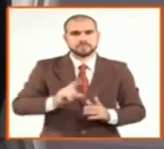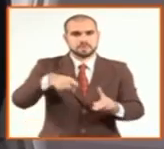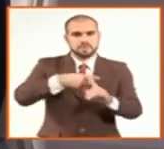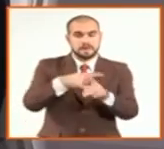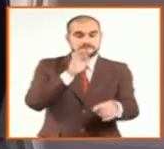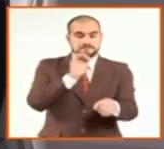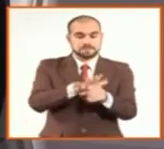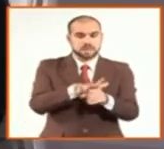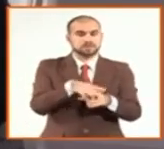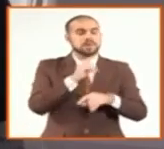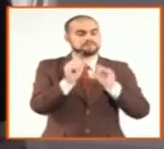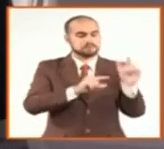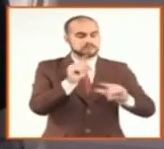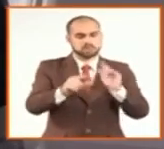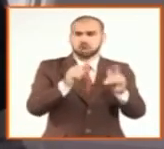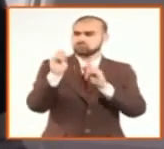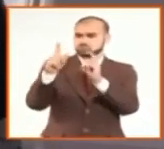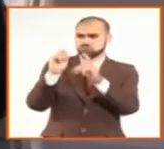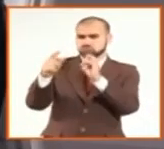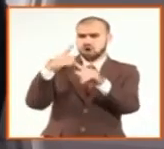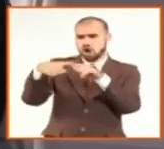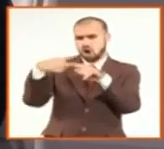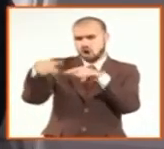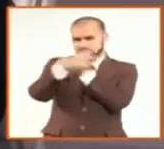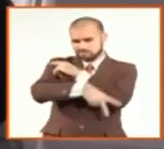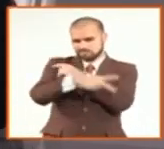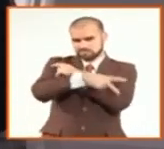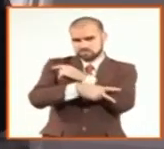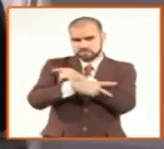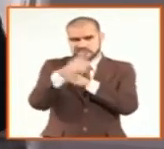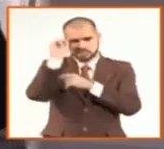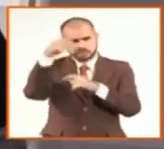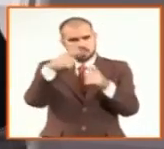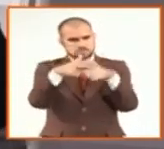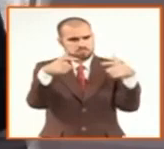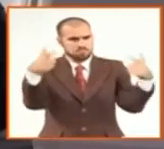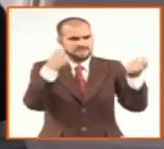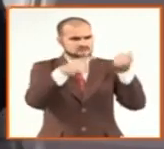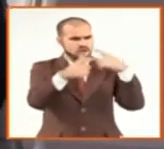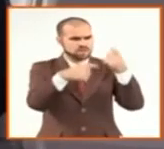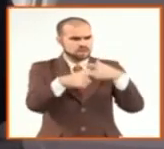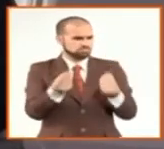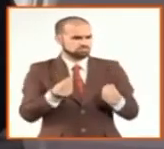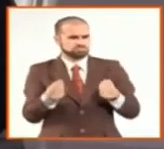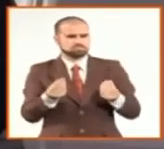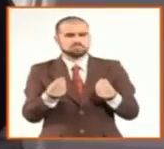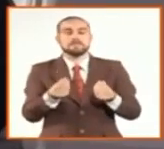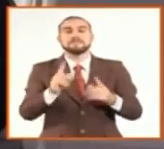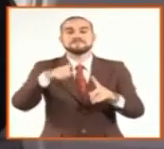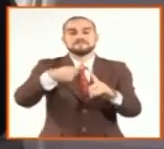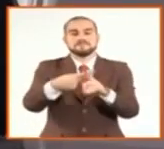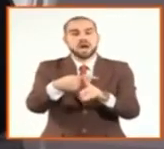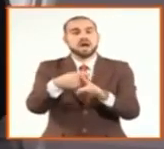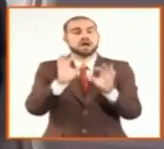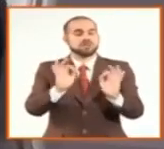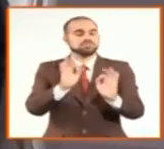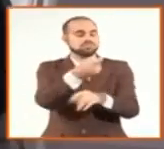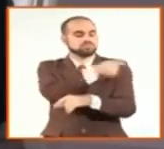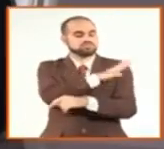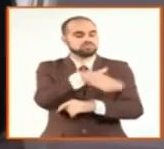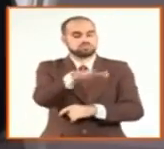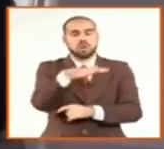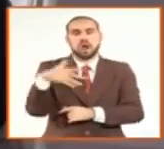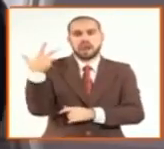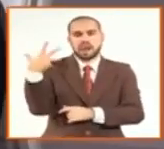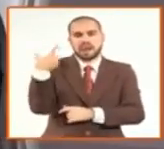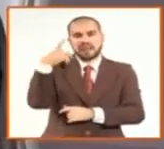personas naturales que fueron copando, ampliando en el mercado, y un reclamo, como bien dice, a partir de ese escenario, que se estaban fugando